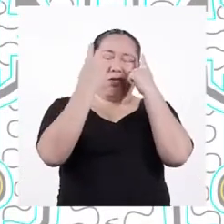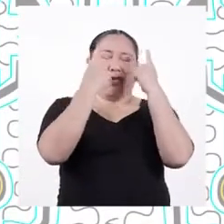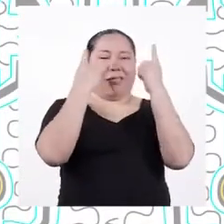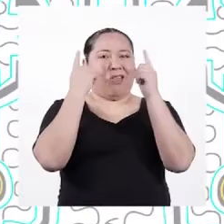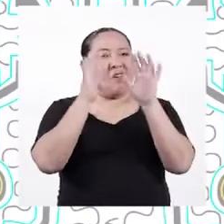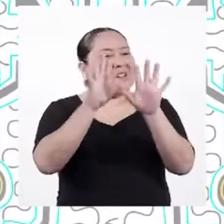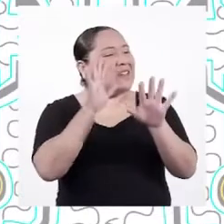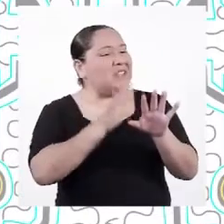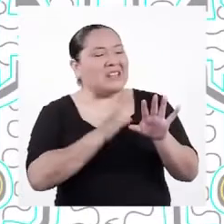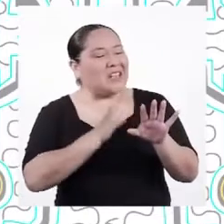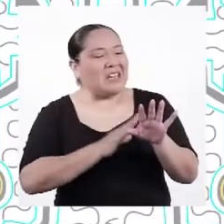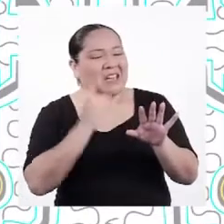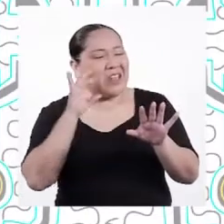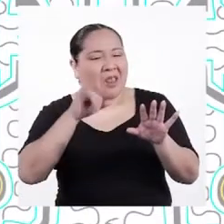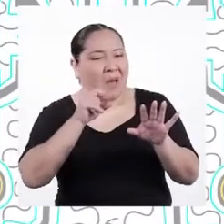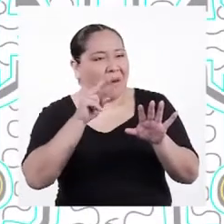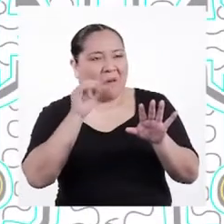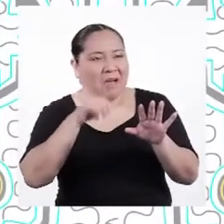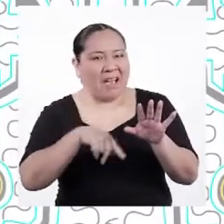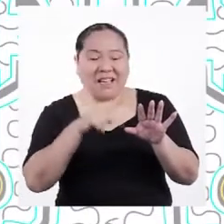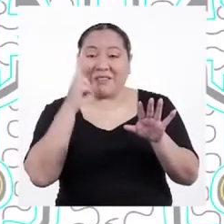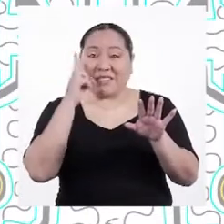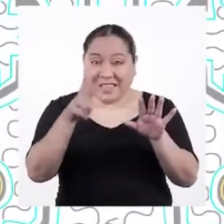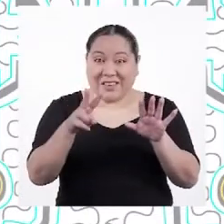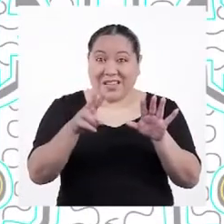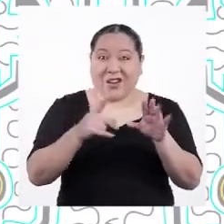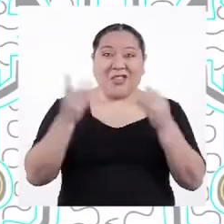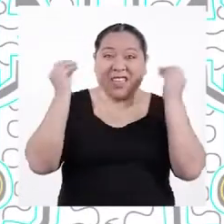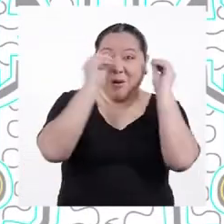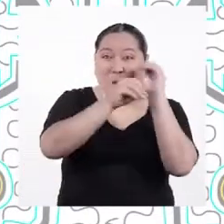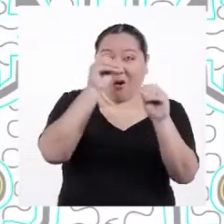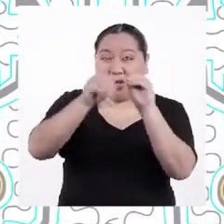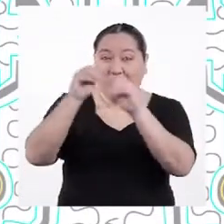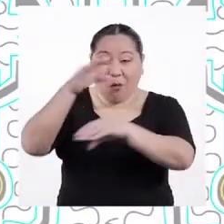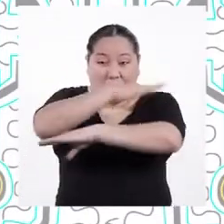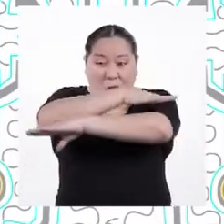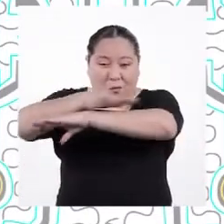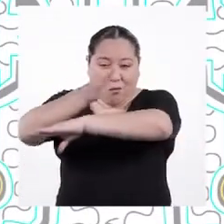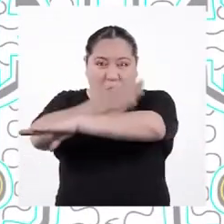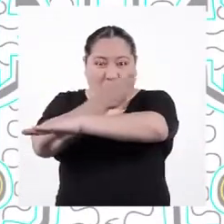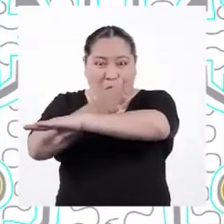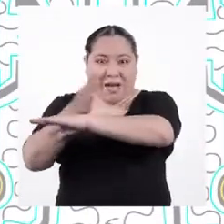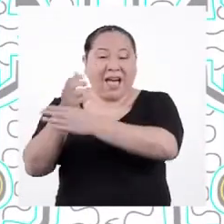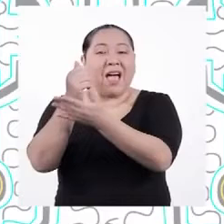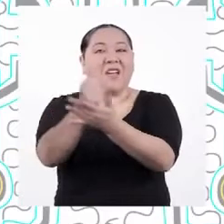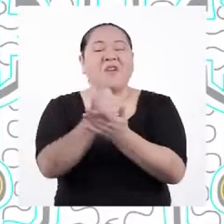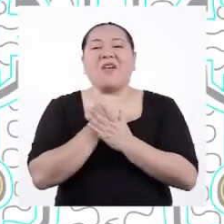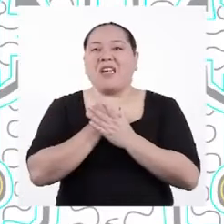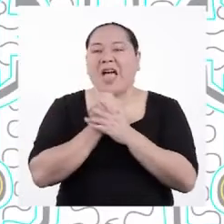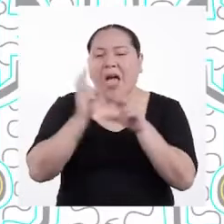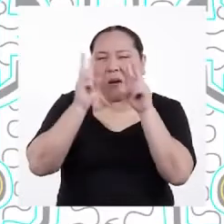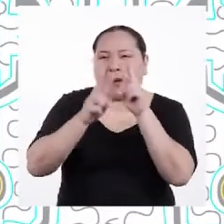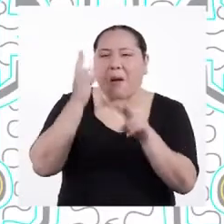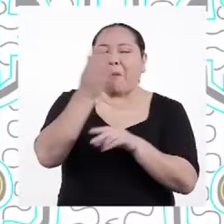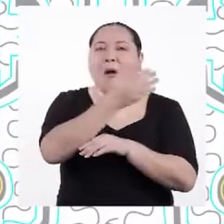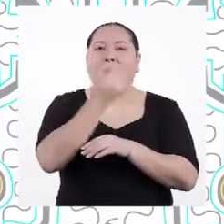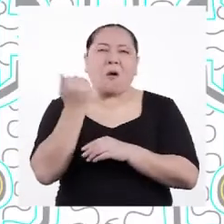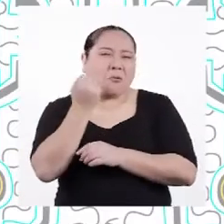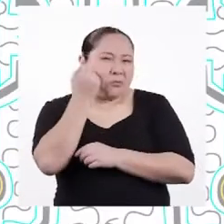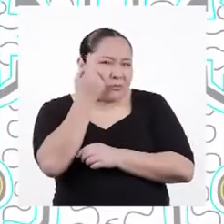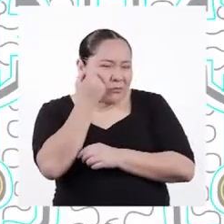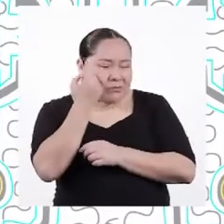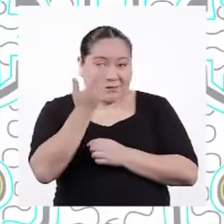qué marearse, Juan. Vas a ver que cuando pongamos todas las fechas en la línea, nos ayudará a realizar una mejor